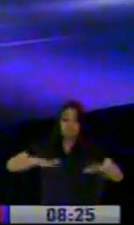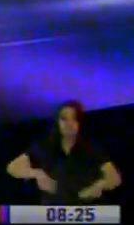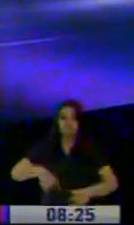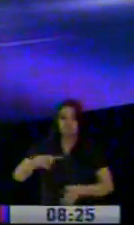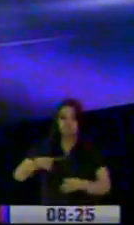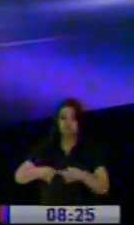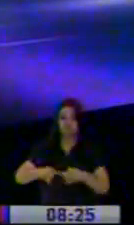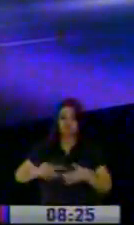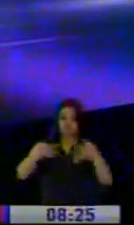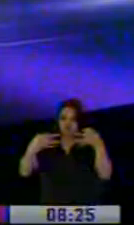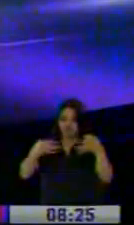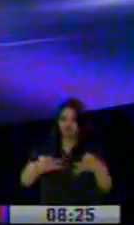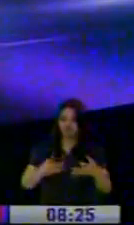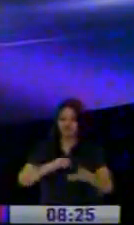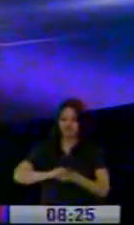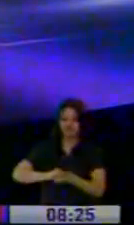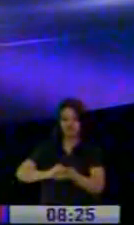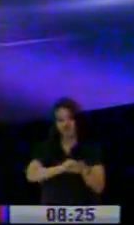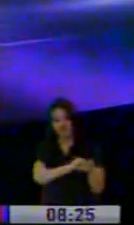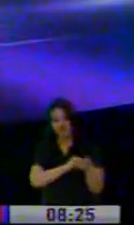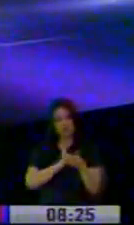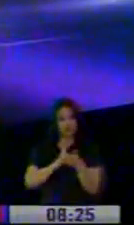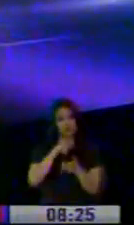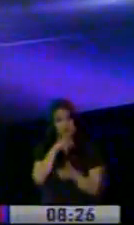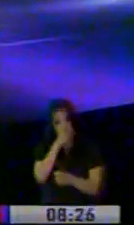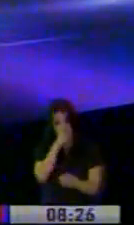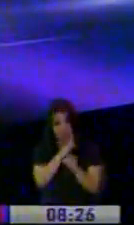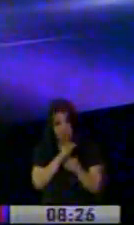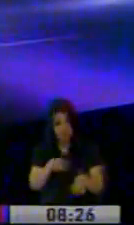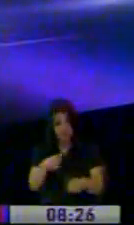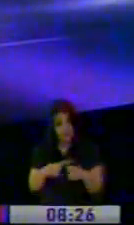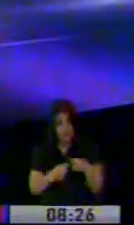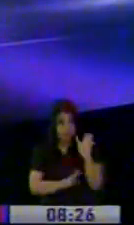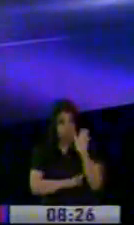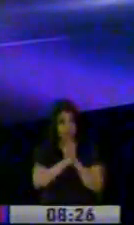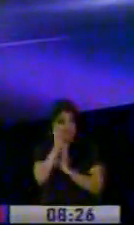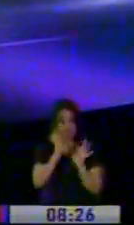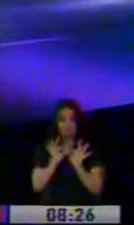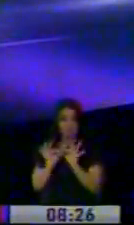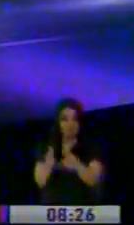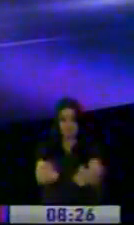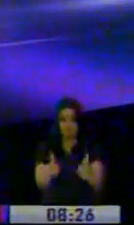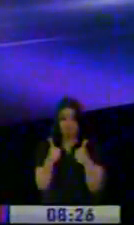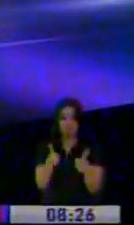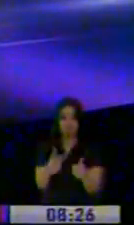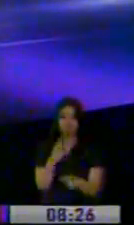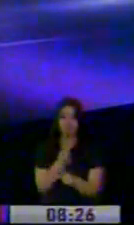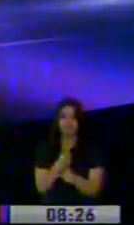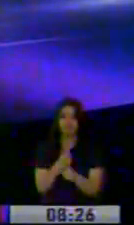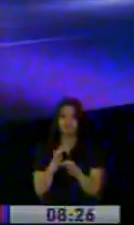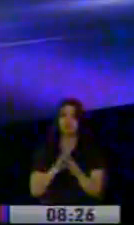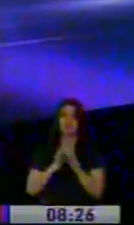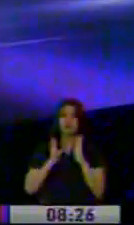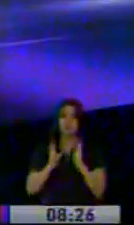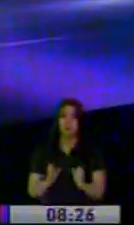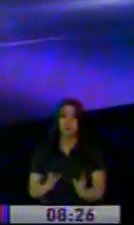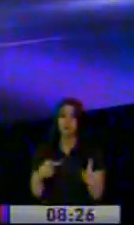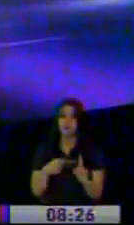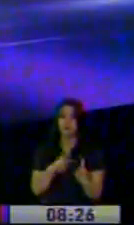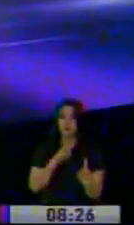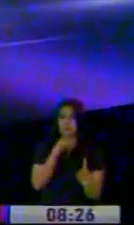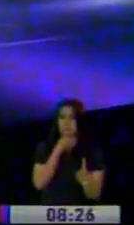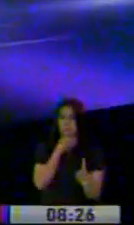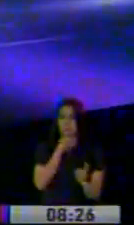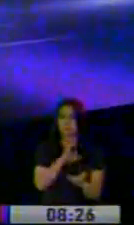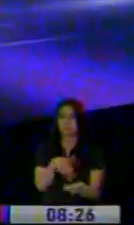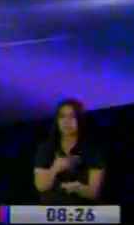siempre solidarios, buscando los arreglos para que este Quito luzca y brille. Para eso está Andrea Orbe, nuestra querida compañera, se trasladó